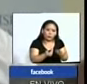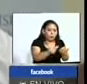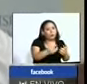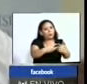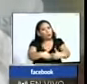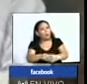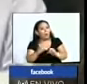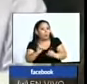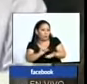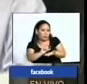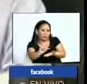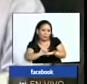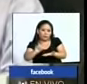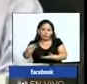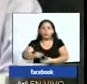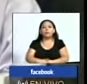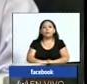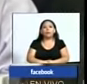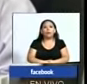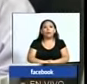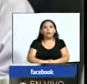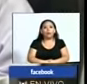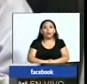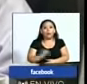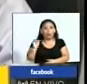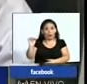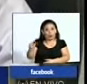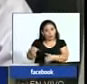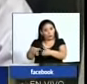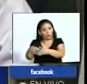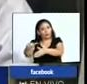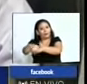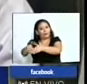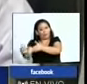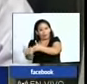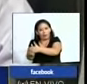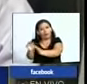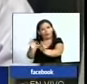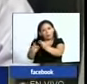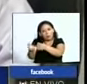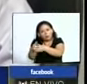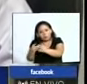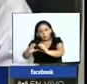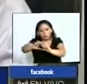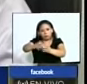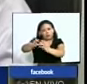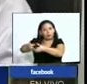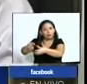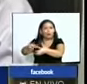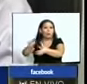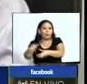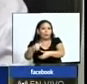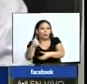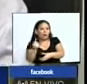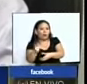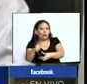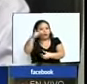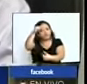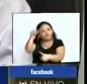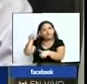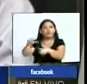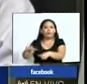y empresarios. Hay sectores en la Asamblea que son reticentes en primer lugar a la